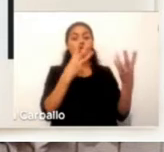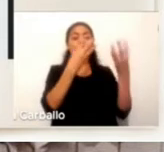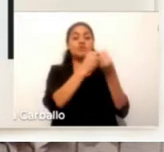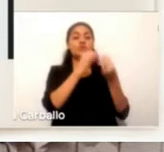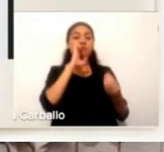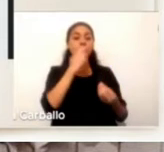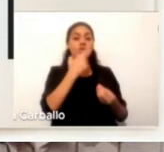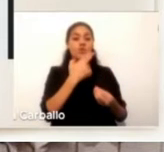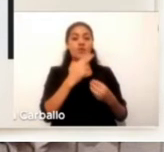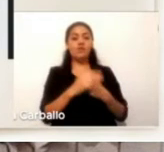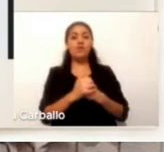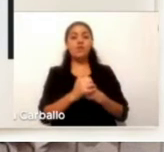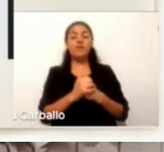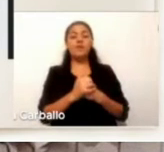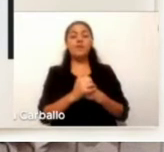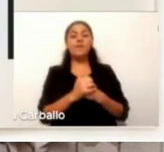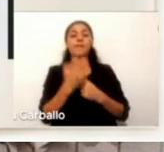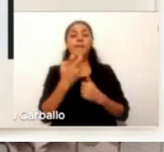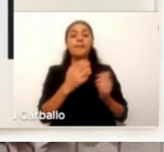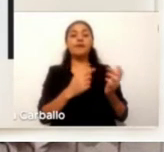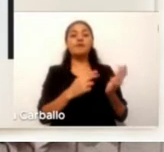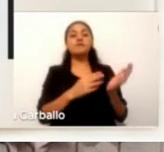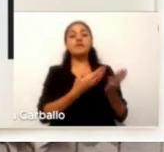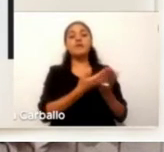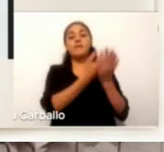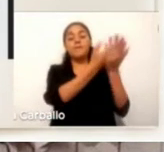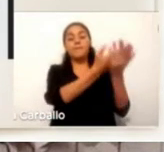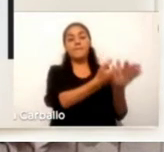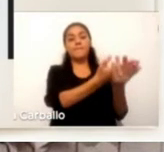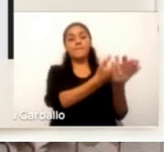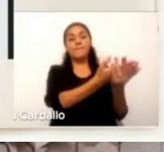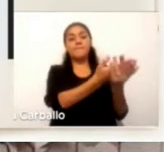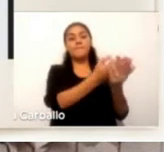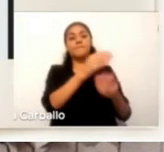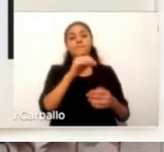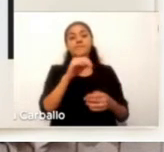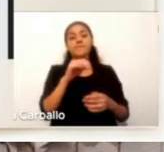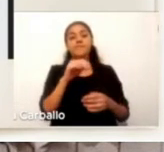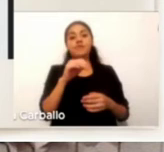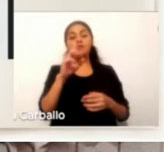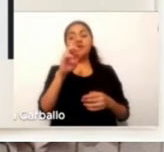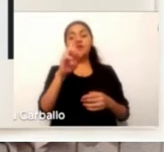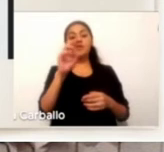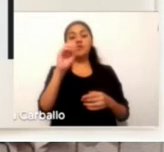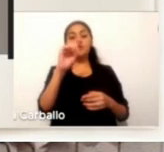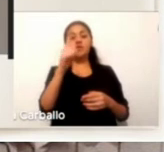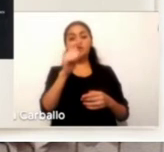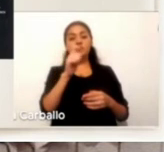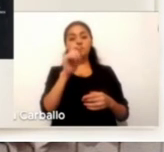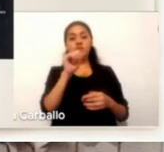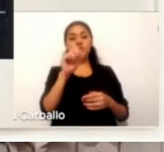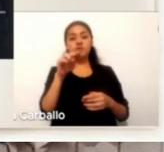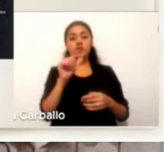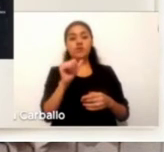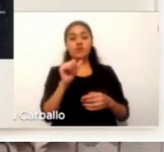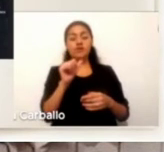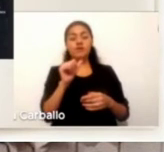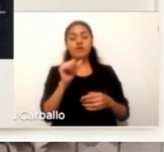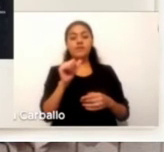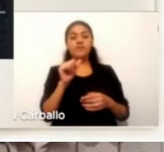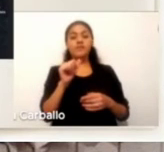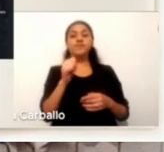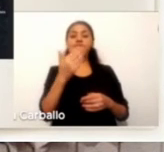que presenta la magistrada Roxana García Moreno al Pleno del Tribunal Estatal Electoral. Señora magistrada,